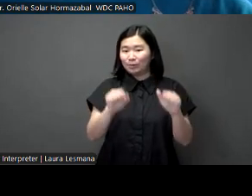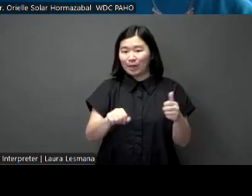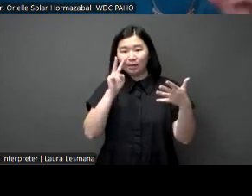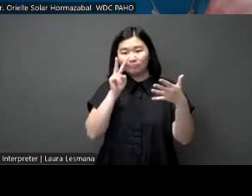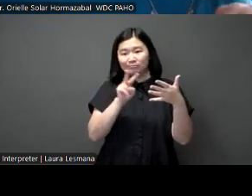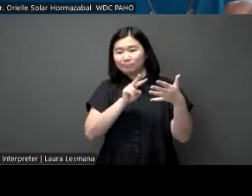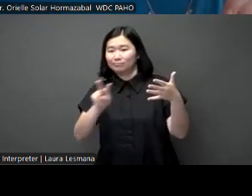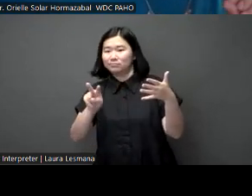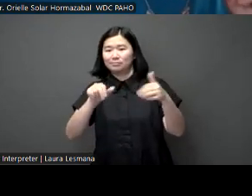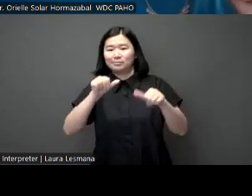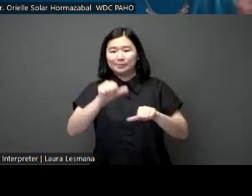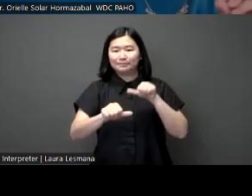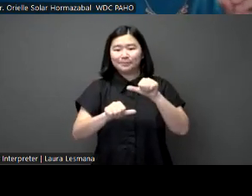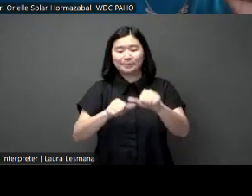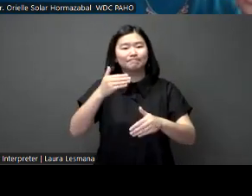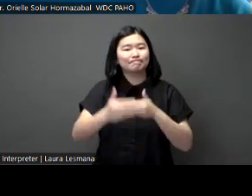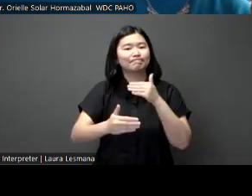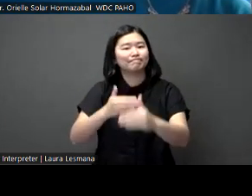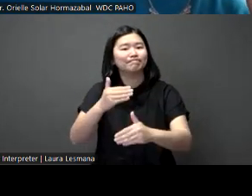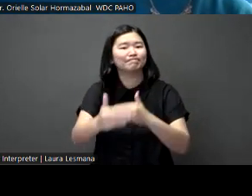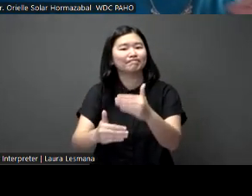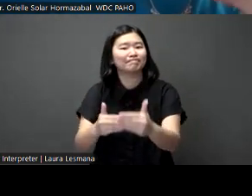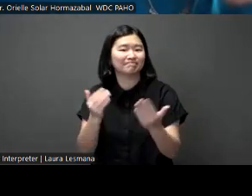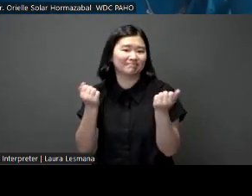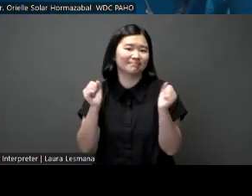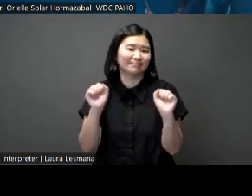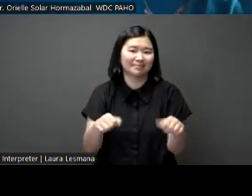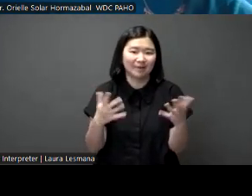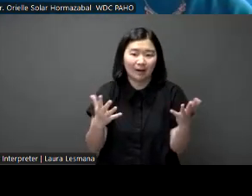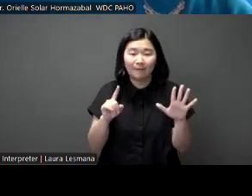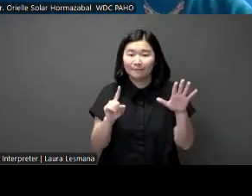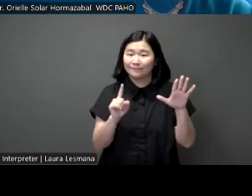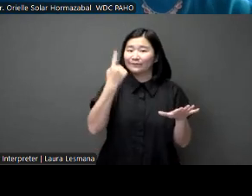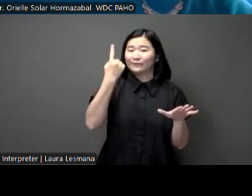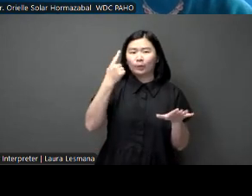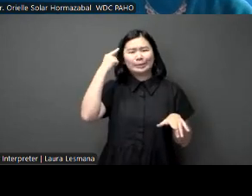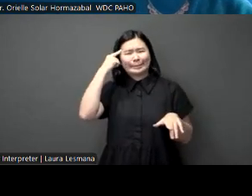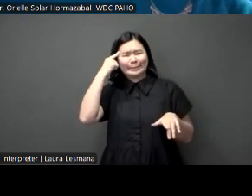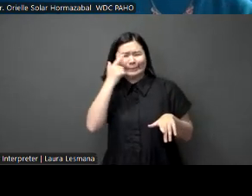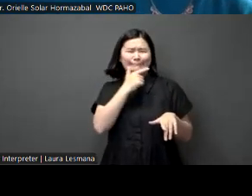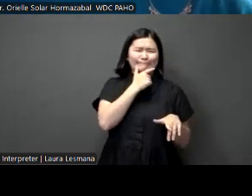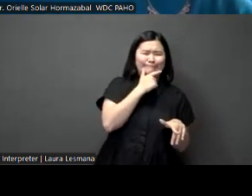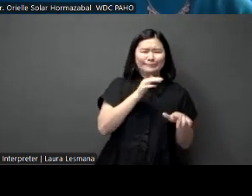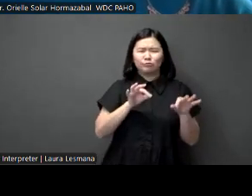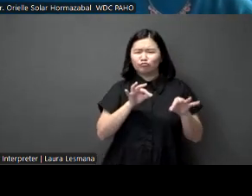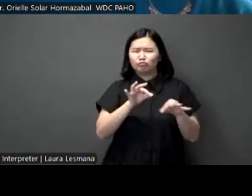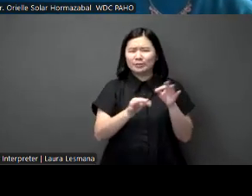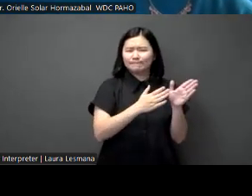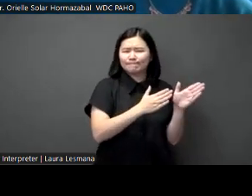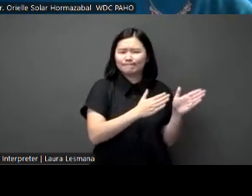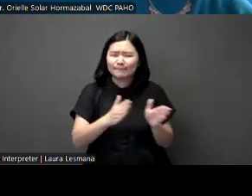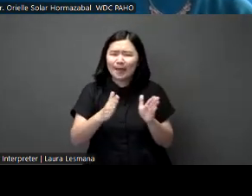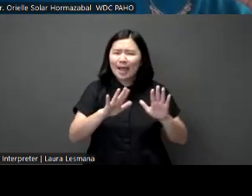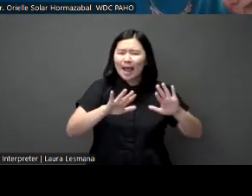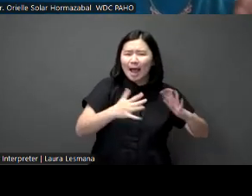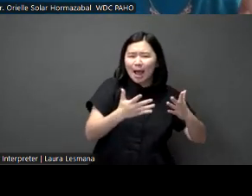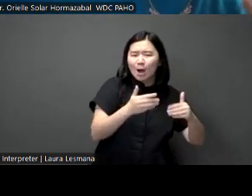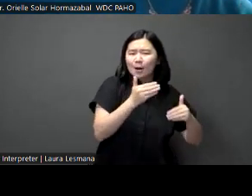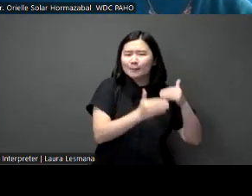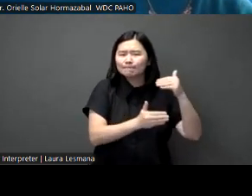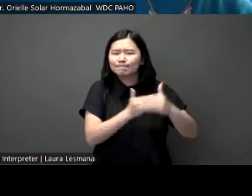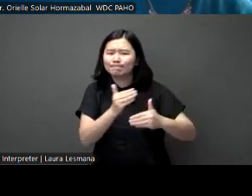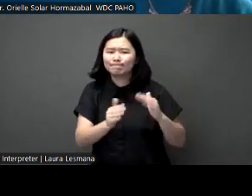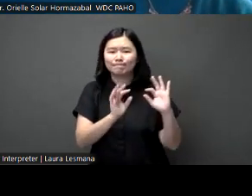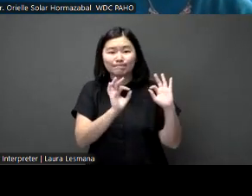el programa espera producir esos resultados. Y para eso nosotros hablamos de construir la teoría del programa. O sea, no solo los objetivos